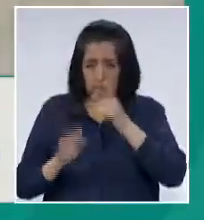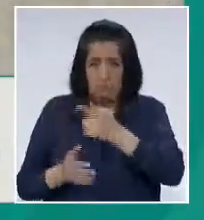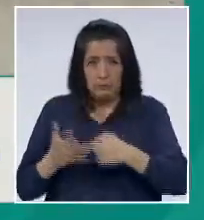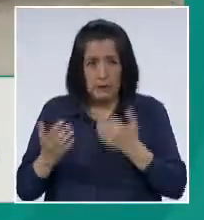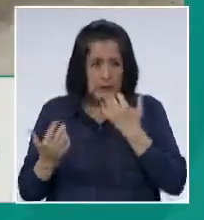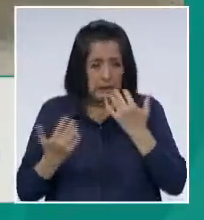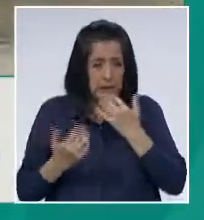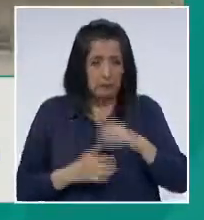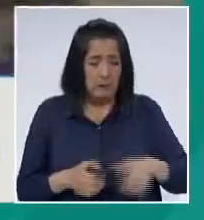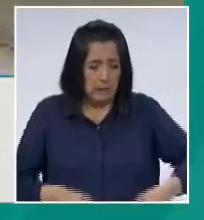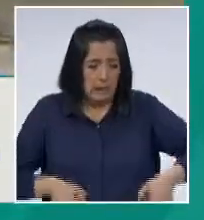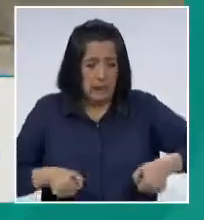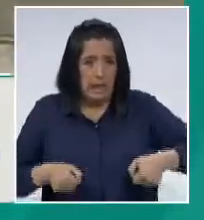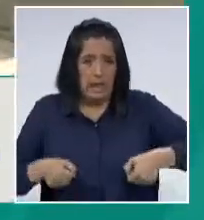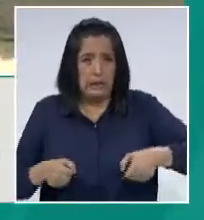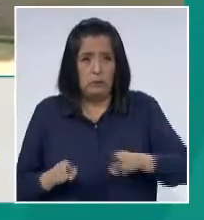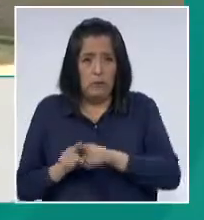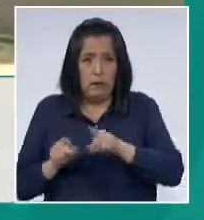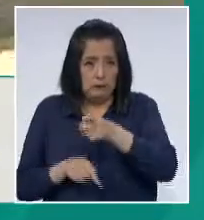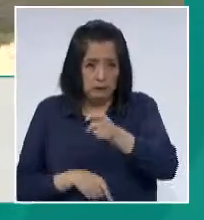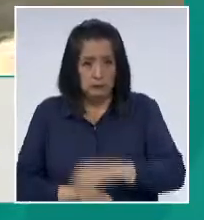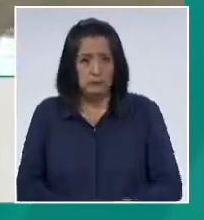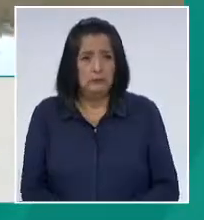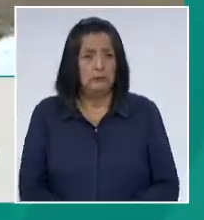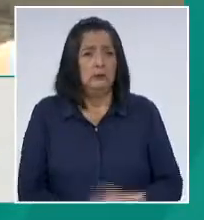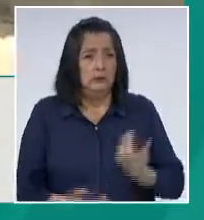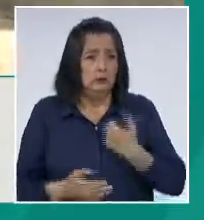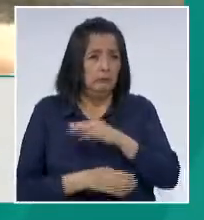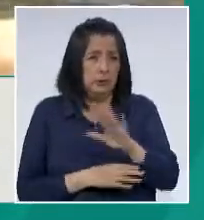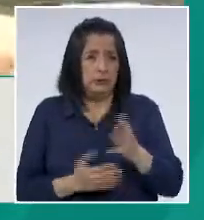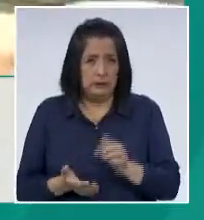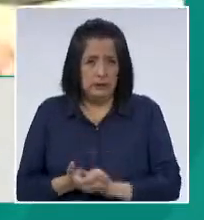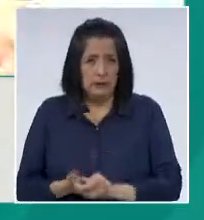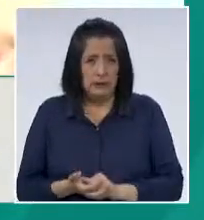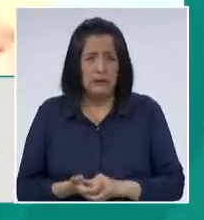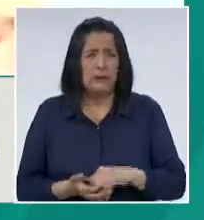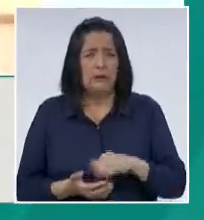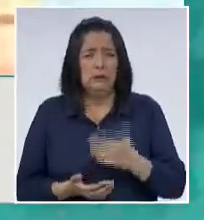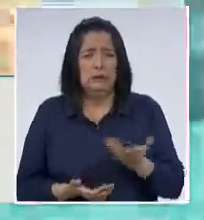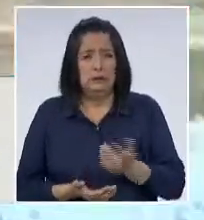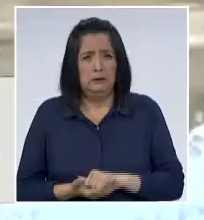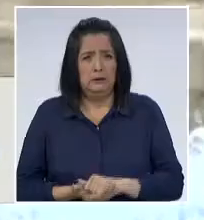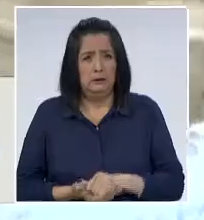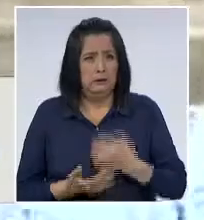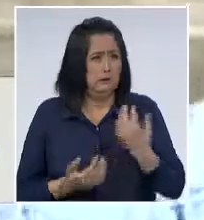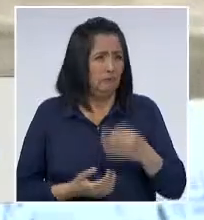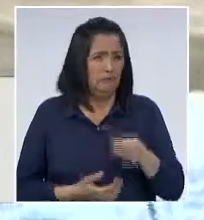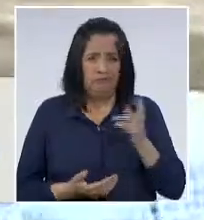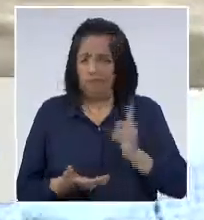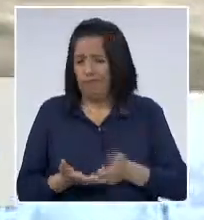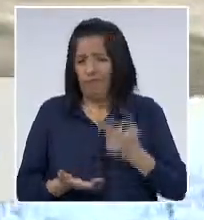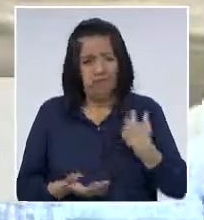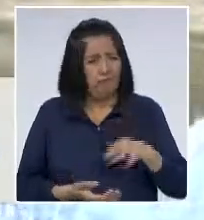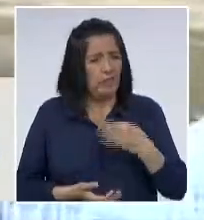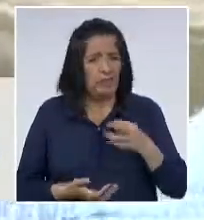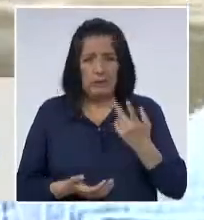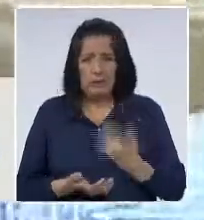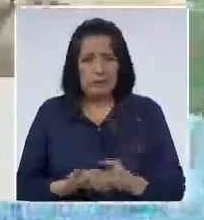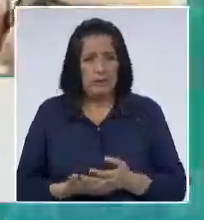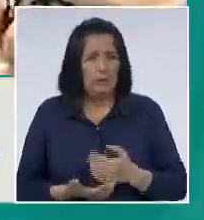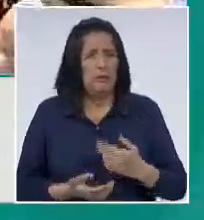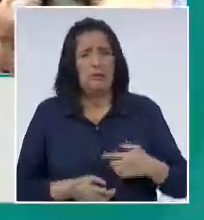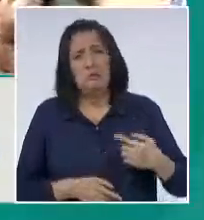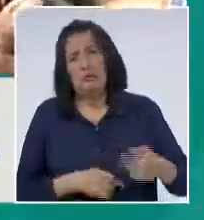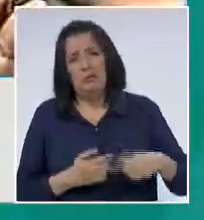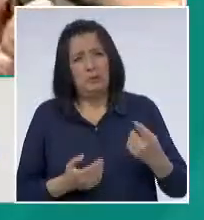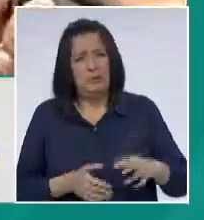que al cargar agua le pueda ocurrir lo mismo? Buenas tardes por todos. Y es, siempre ha pasado esas cosas porque toda la vida